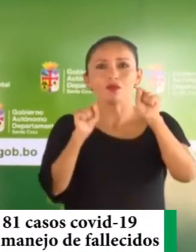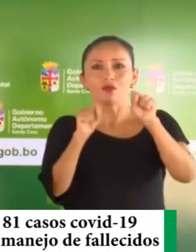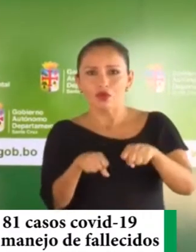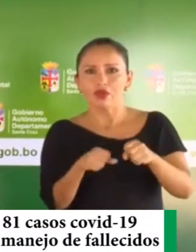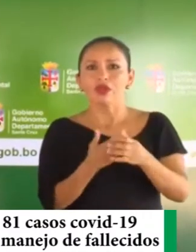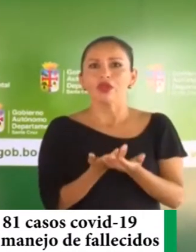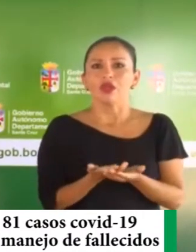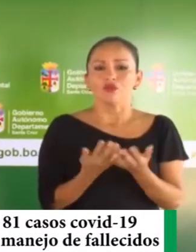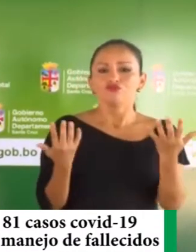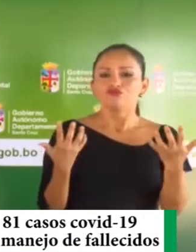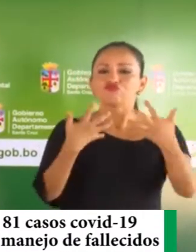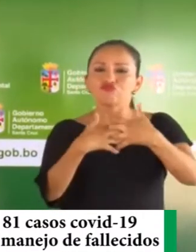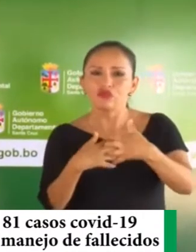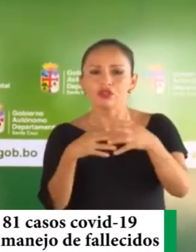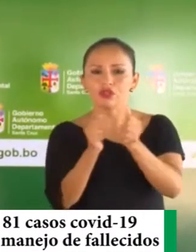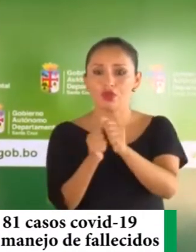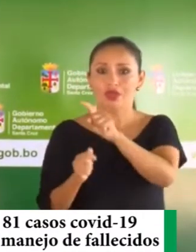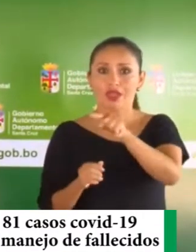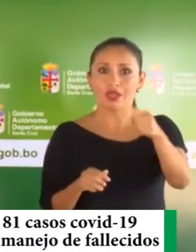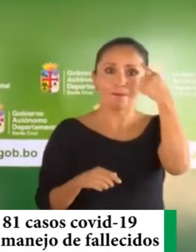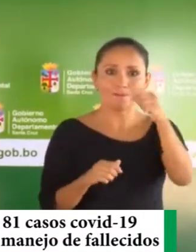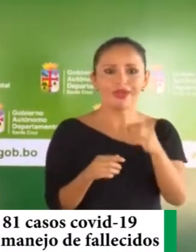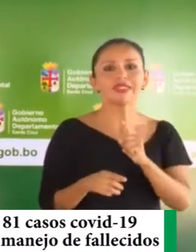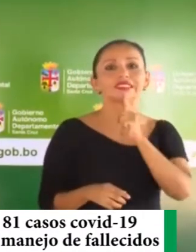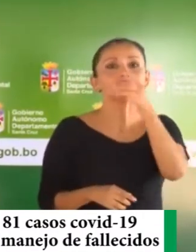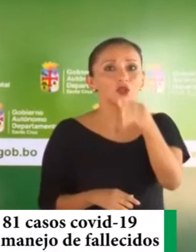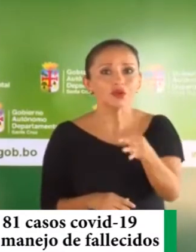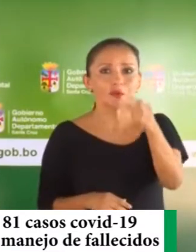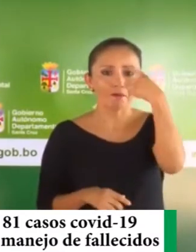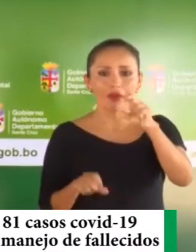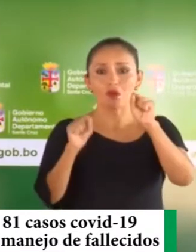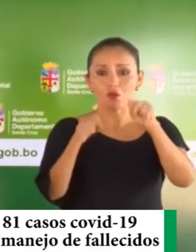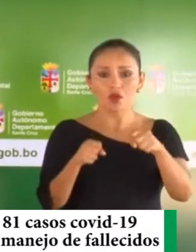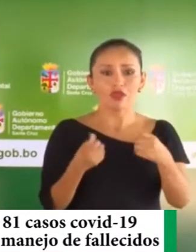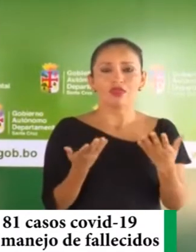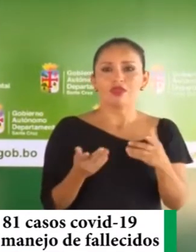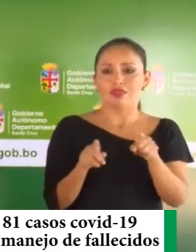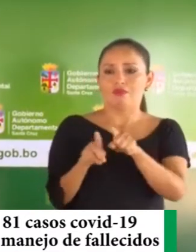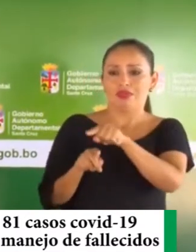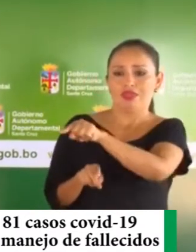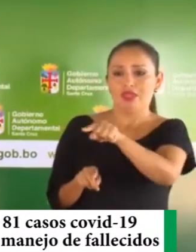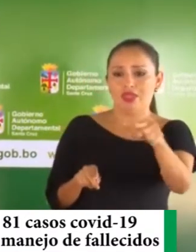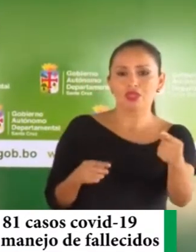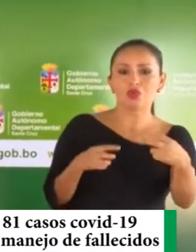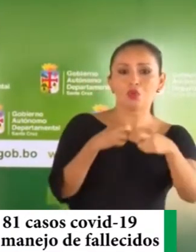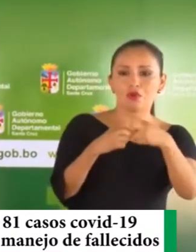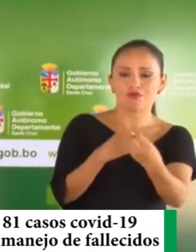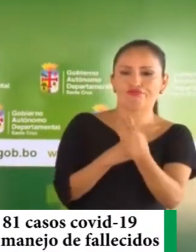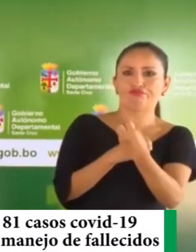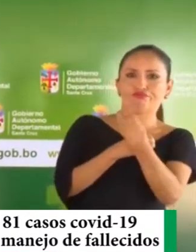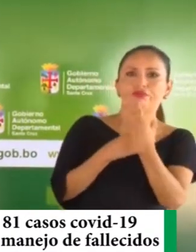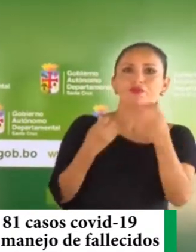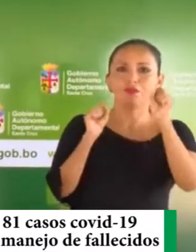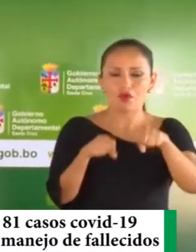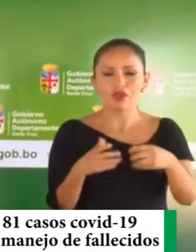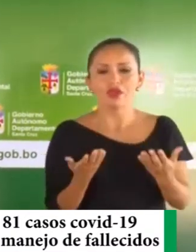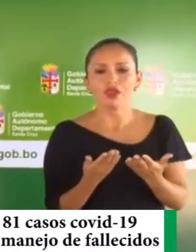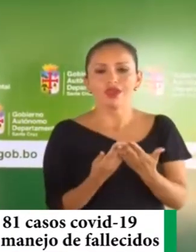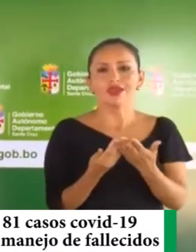para coordinar con ellos, para darles seguridad, para que nos muestren ellos también los problemas que tienen y poder